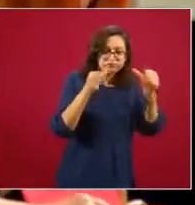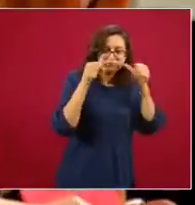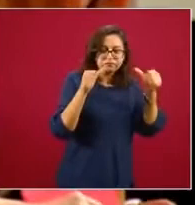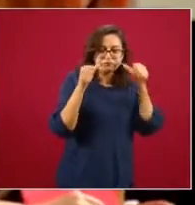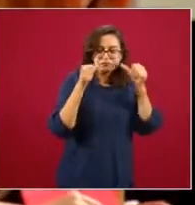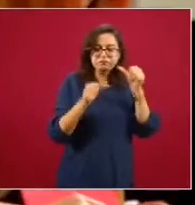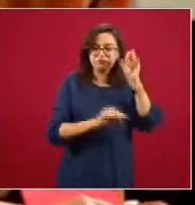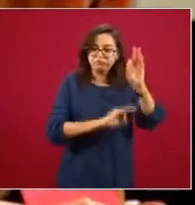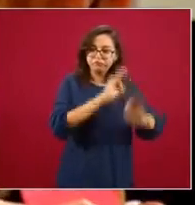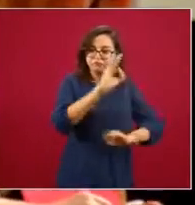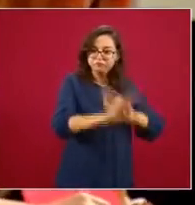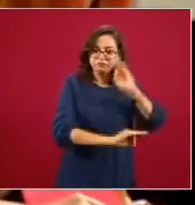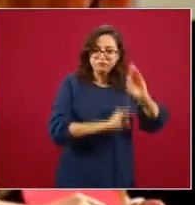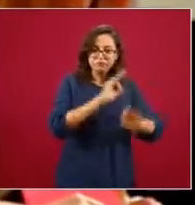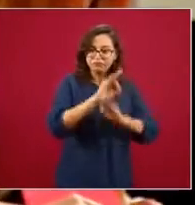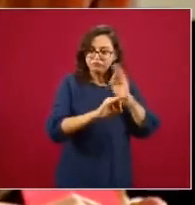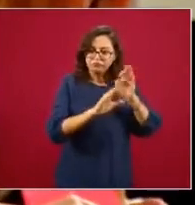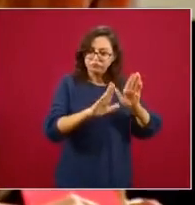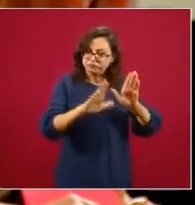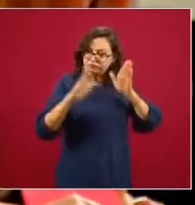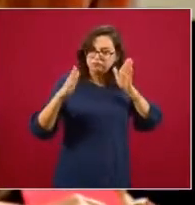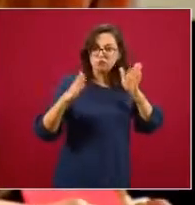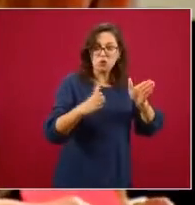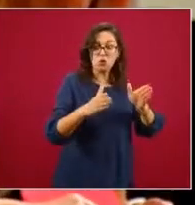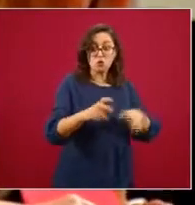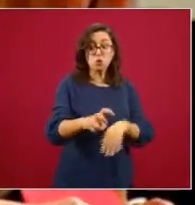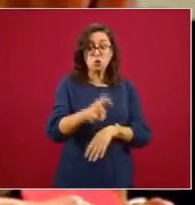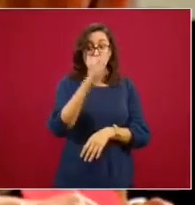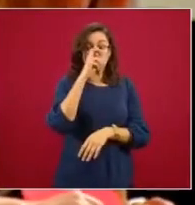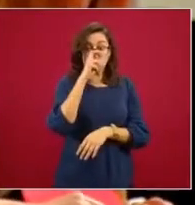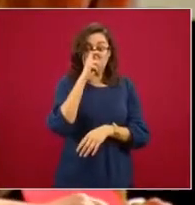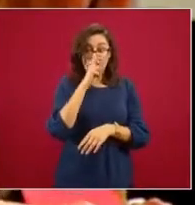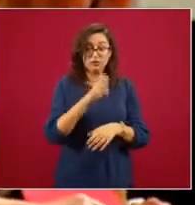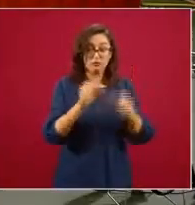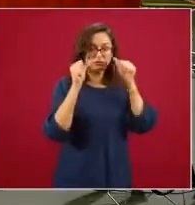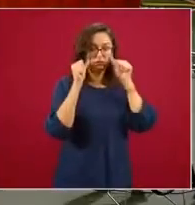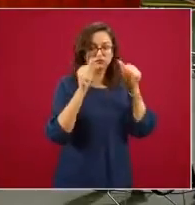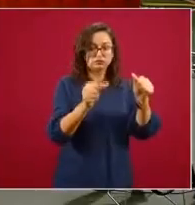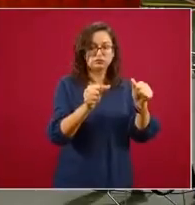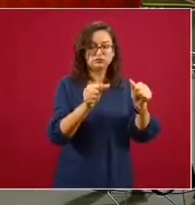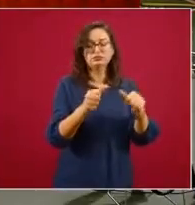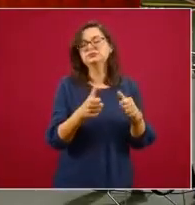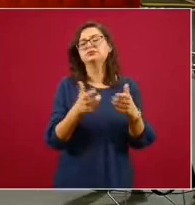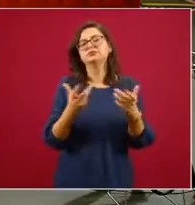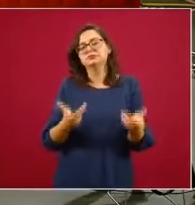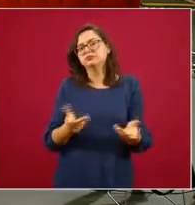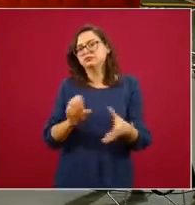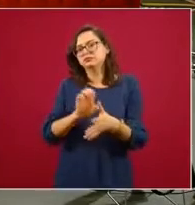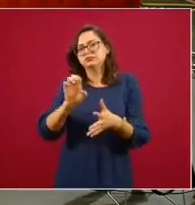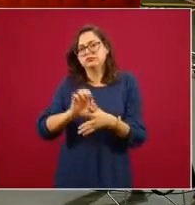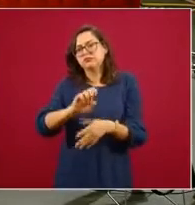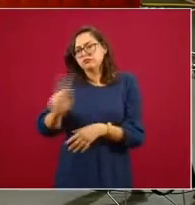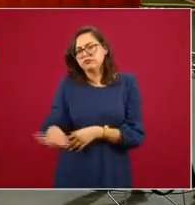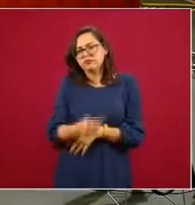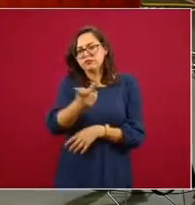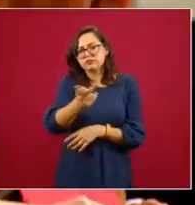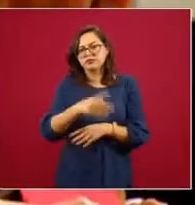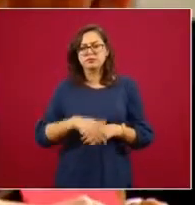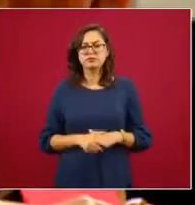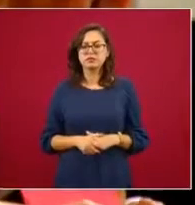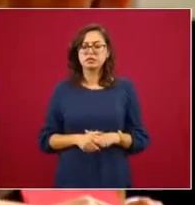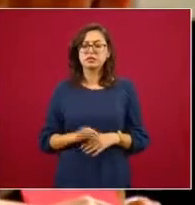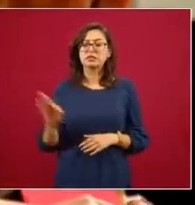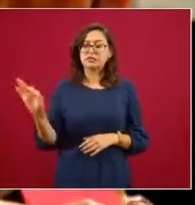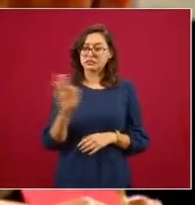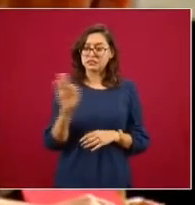aislarlas, para poder tomar medidas muy radicales ante esta situación. La pregunta va en torno a lo siguiente: ¿se corre